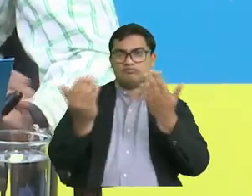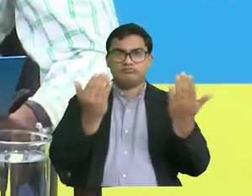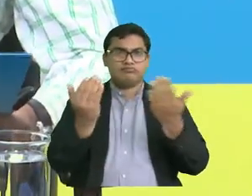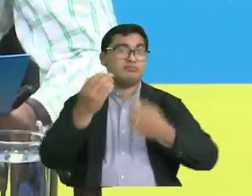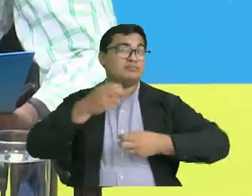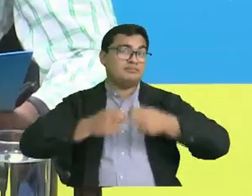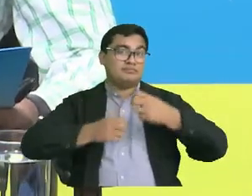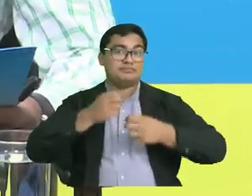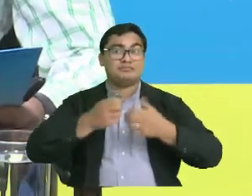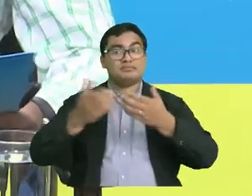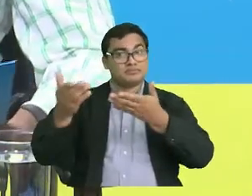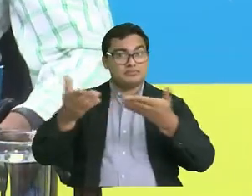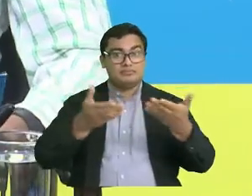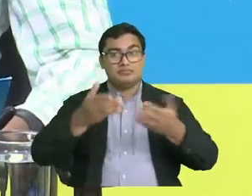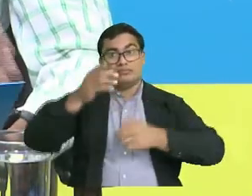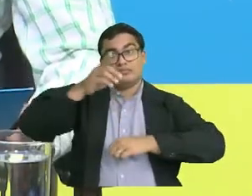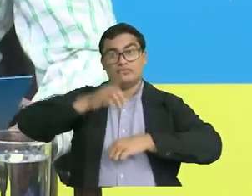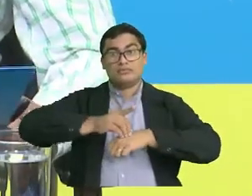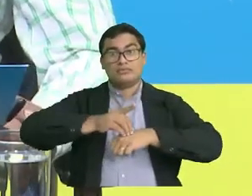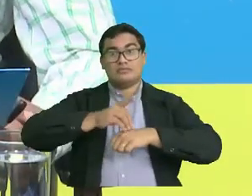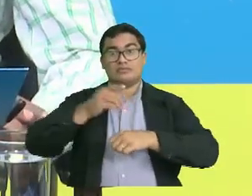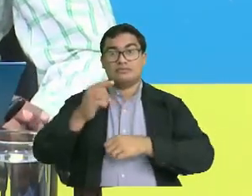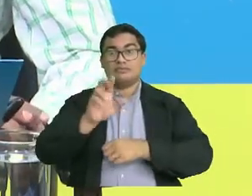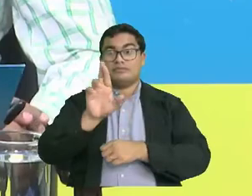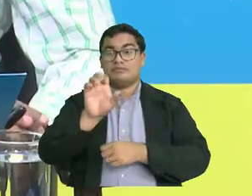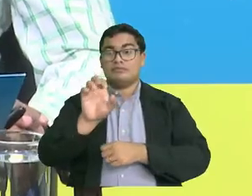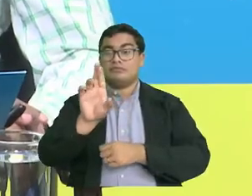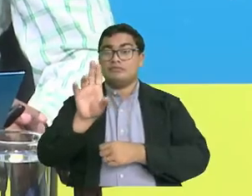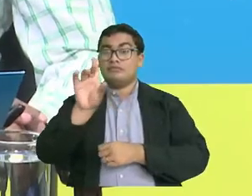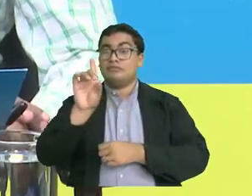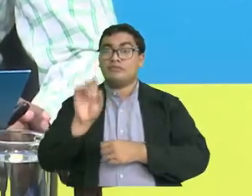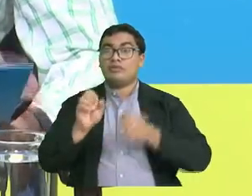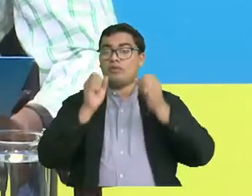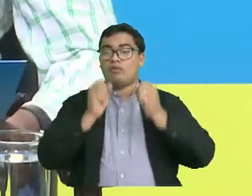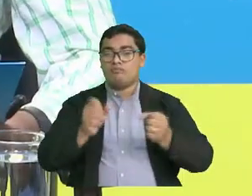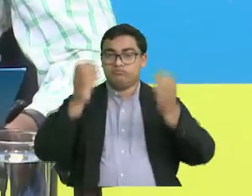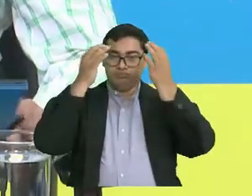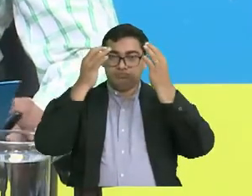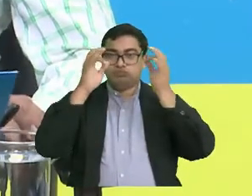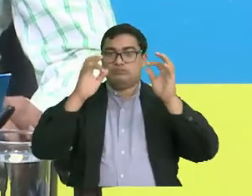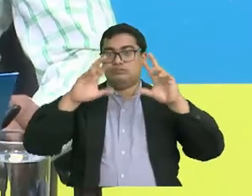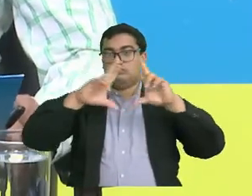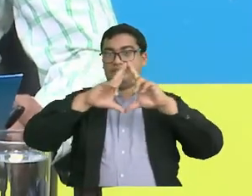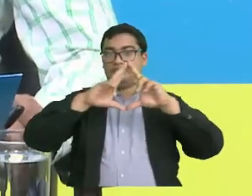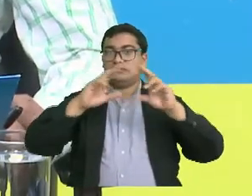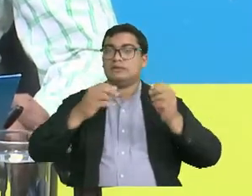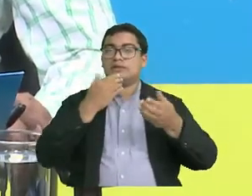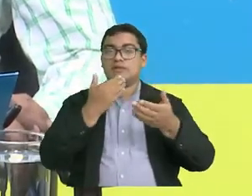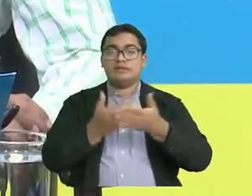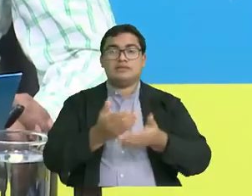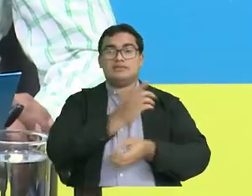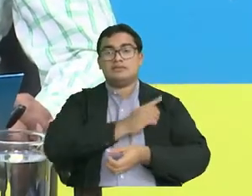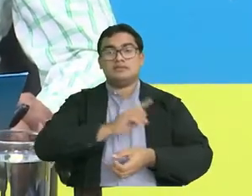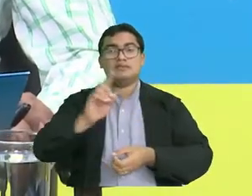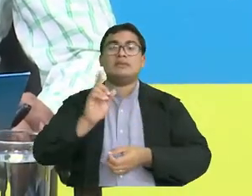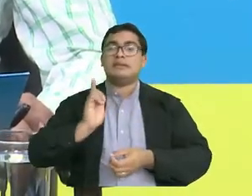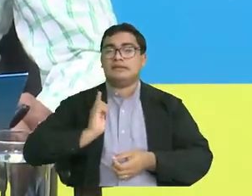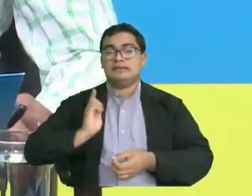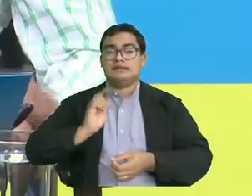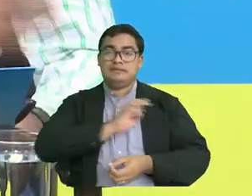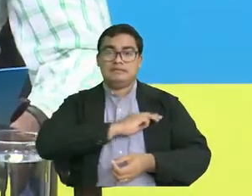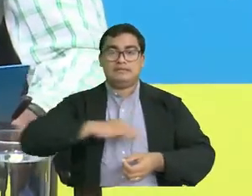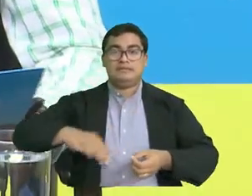invitado al doctor Gerardo Mejía, un genetista muy reconocido en nuestro país y que, gracias a Dios, lo tenemos en nuestro Ministerio de